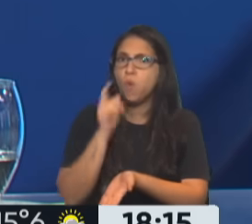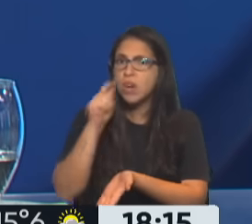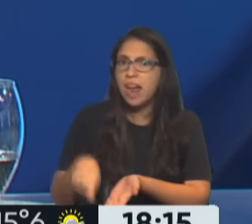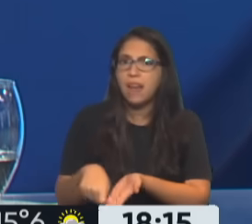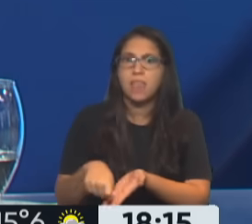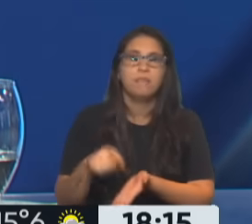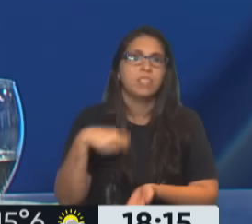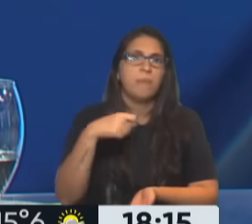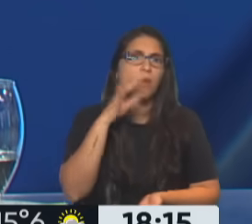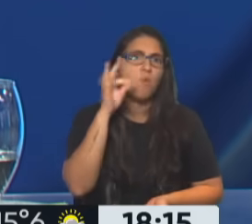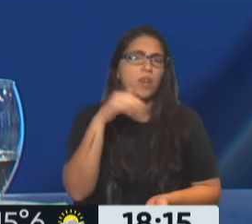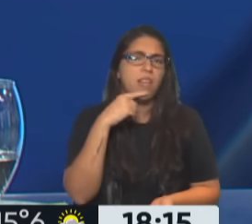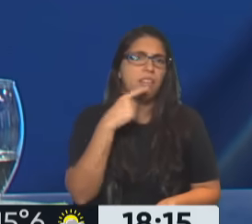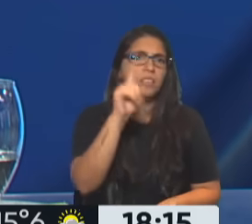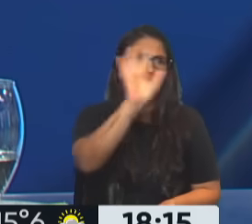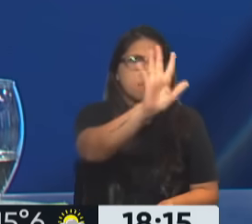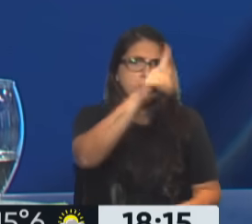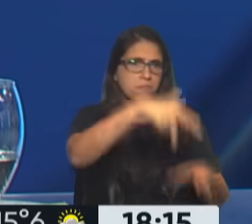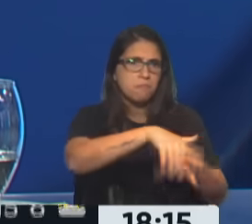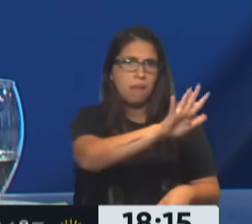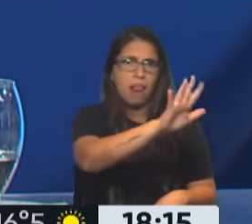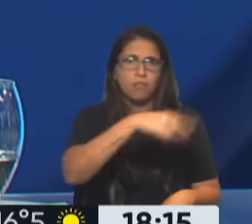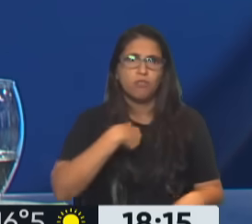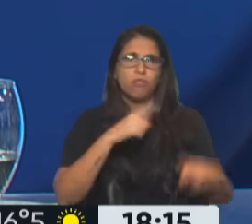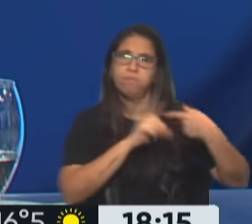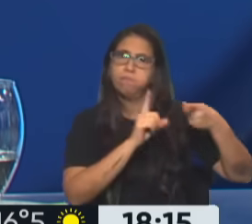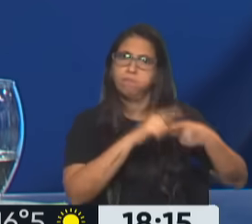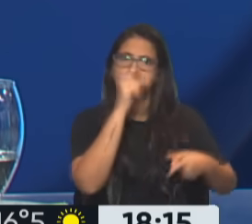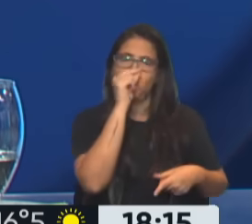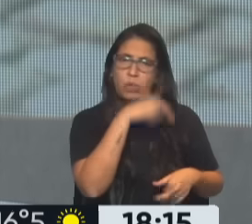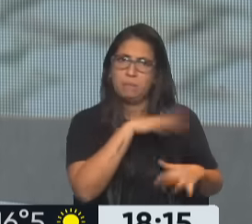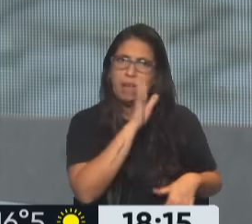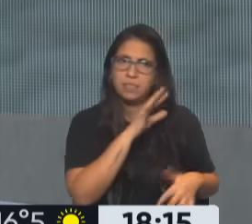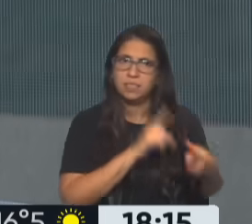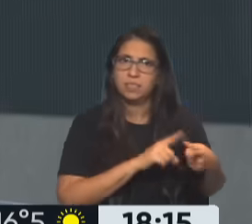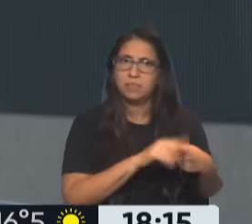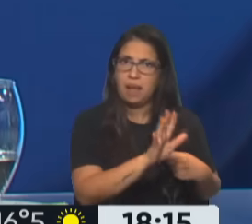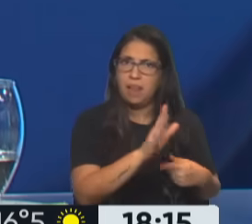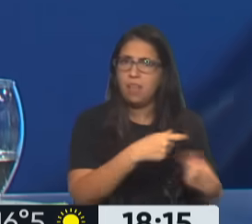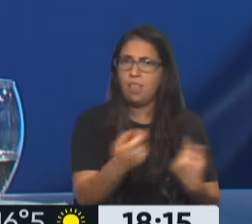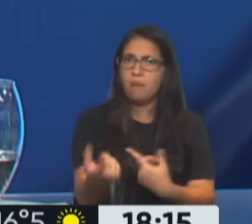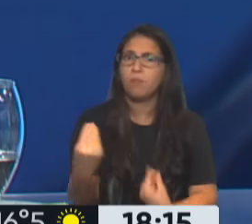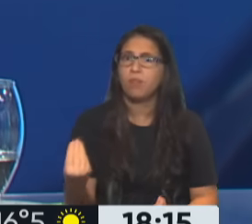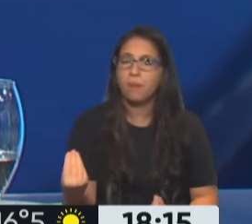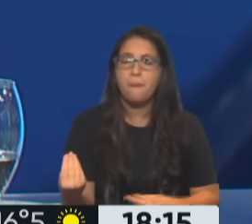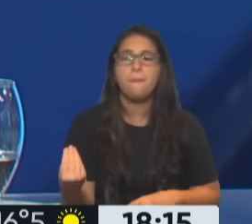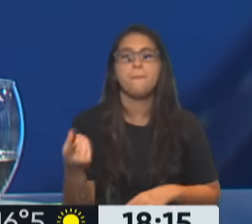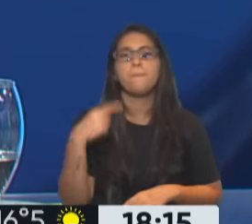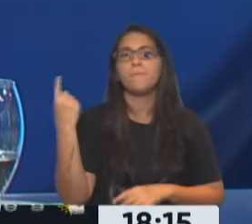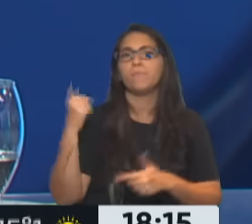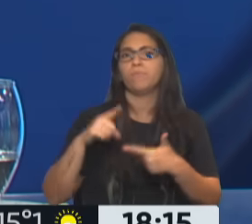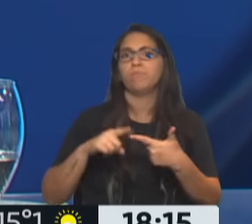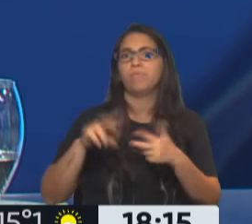un pero por, en parte, el buen vínculo que tiene con Vladimir Putin. Y para cerrar, Pablo, el otro punto tenía que ver, por supuesto, con la guerra